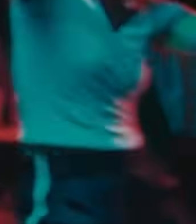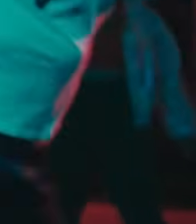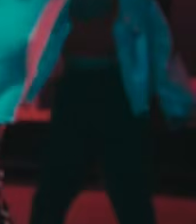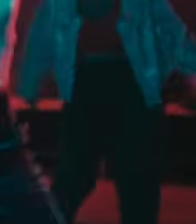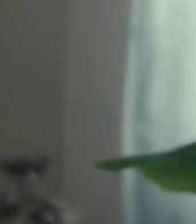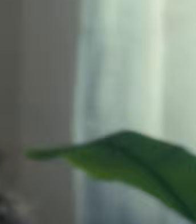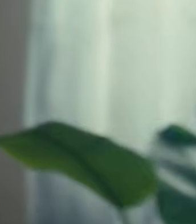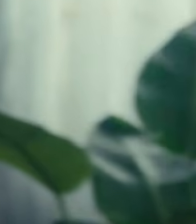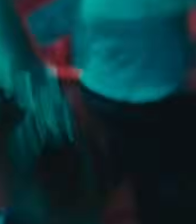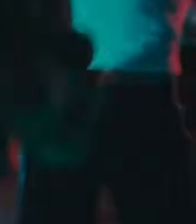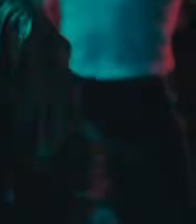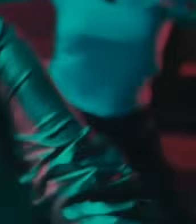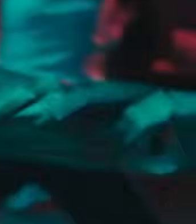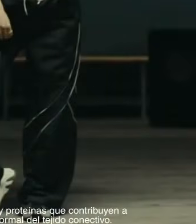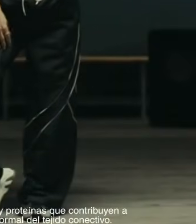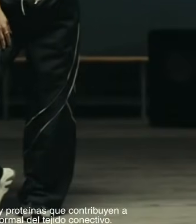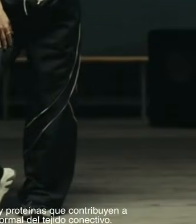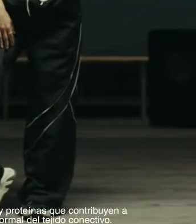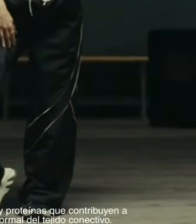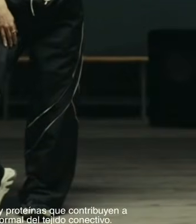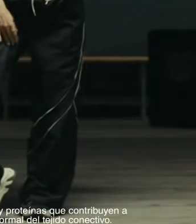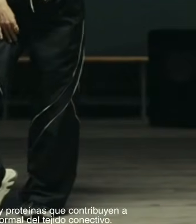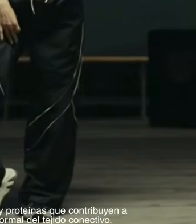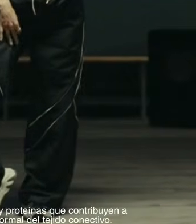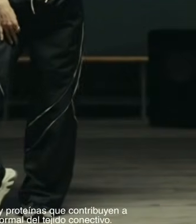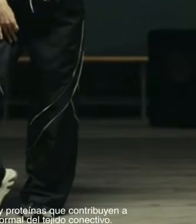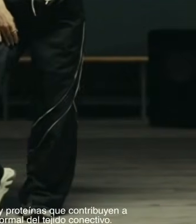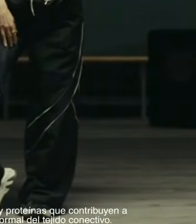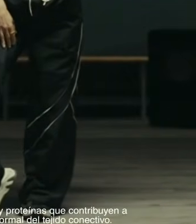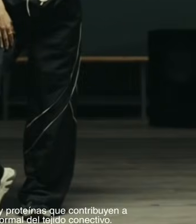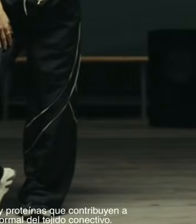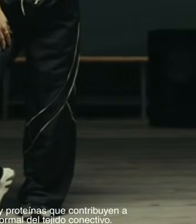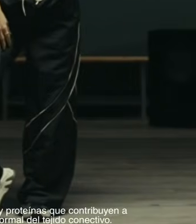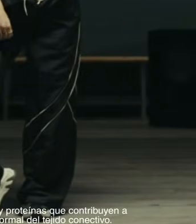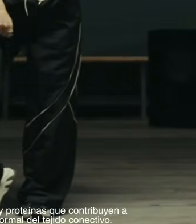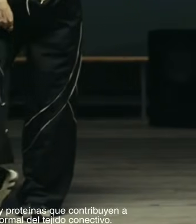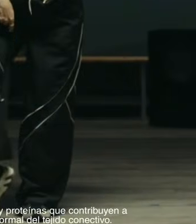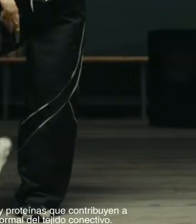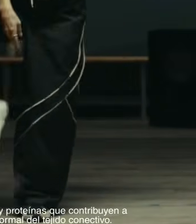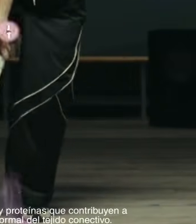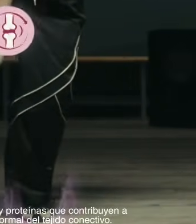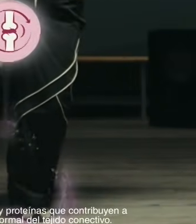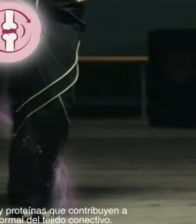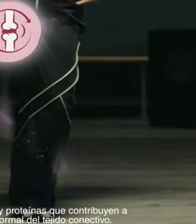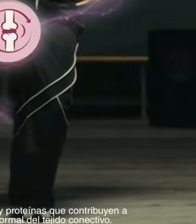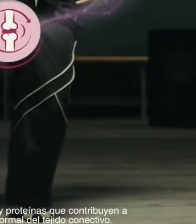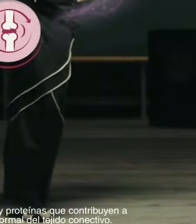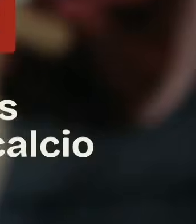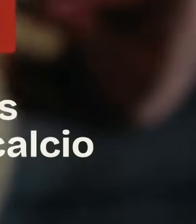Pascual Móvil, la única leche enriquecida en calcio, con zinc, magnesio y manganeso para cuidar de tus huesos, músculos y